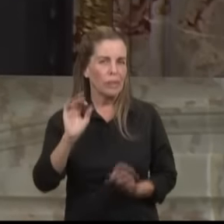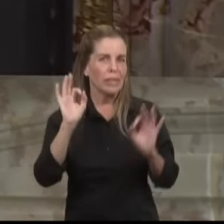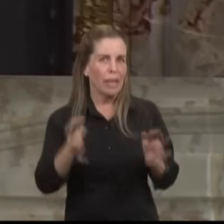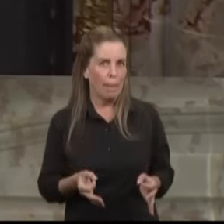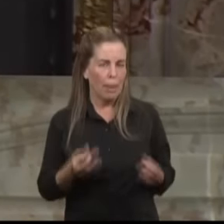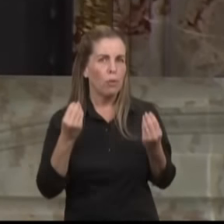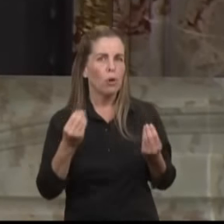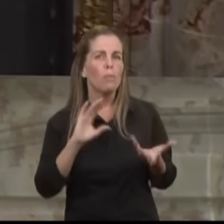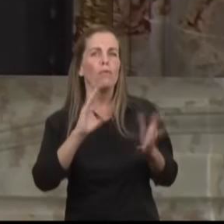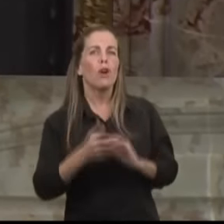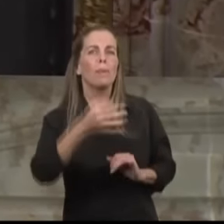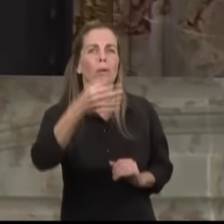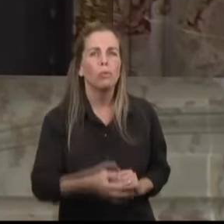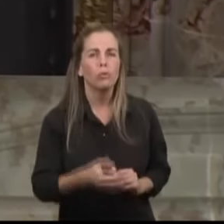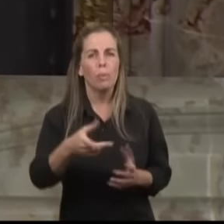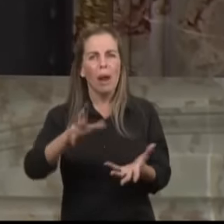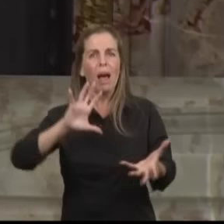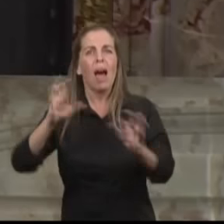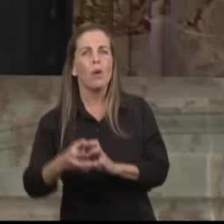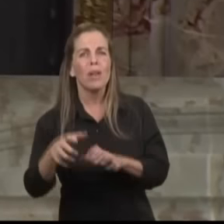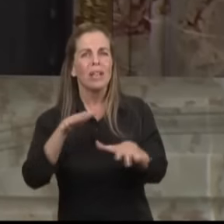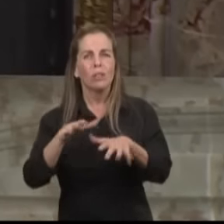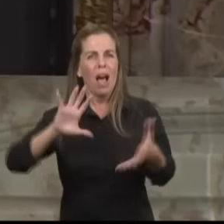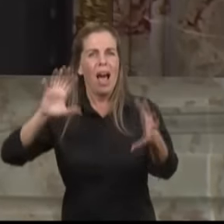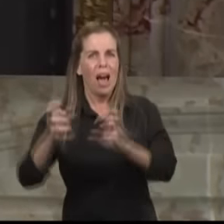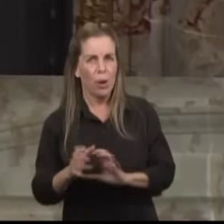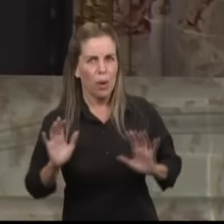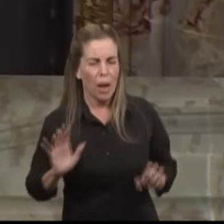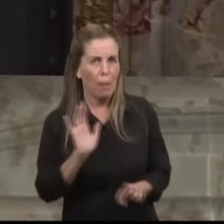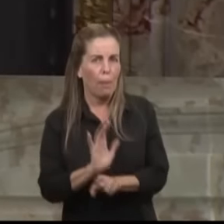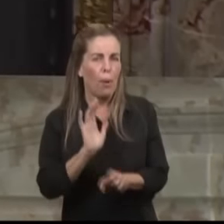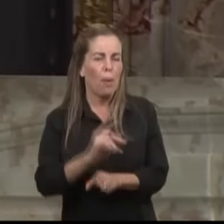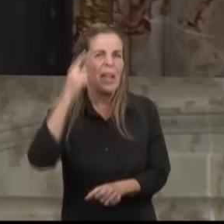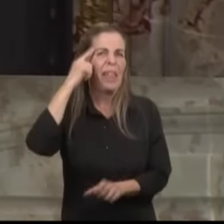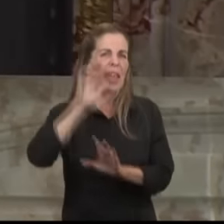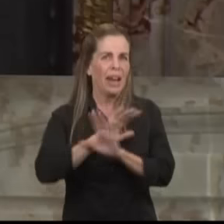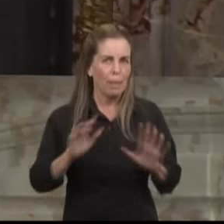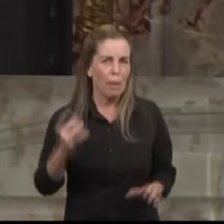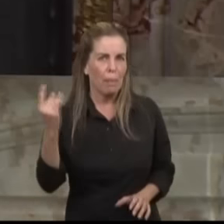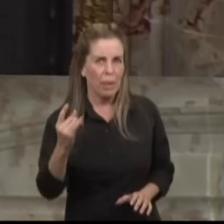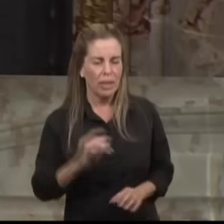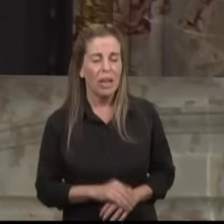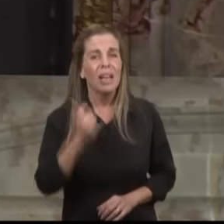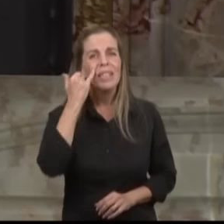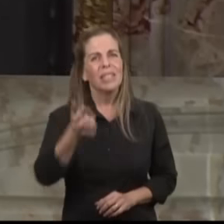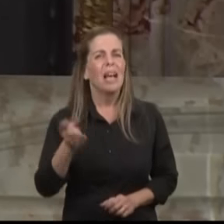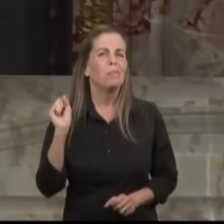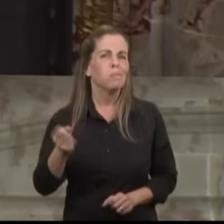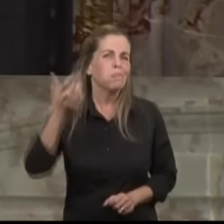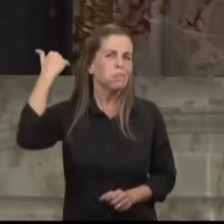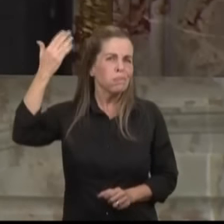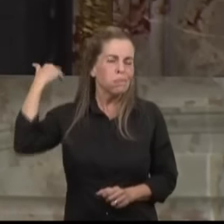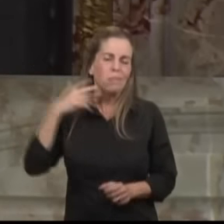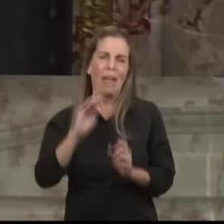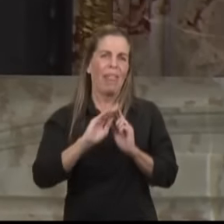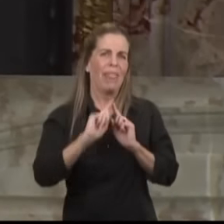sendero lleva directamente al colapso, porque no es más que un robo y un espejismo. Hemos transitado ya ese camino y nos llevó directo a la